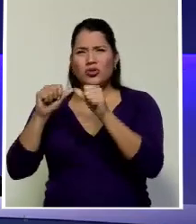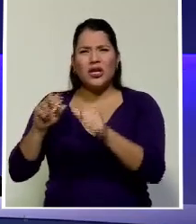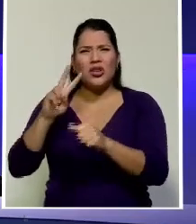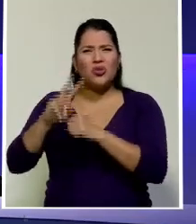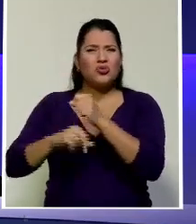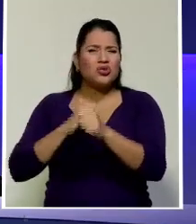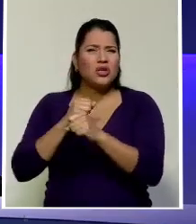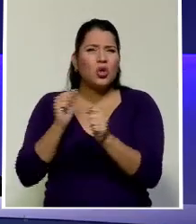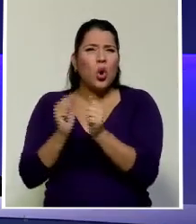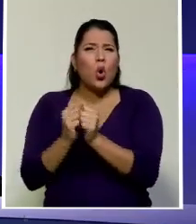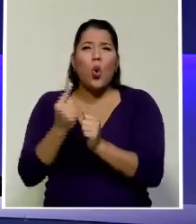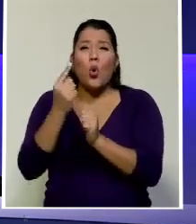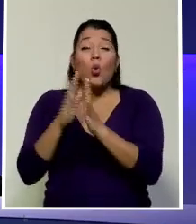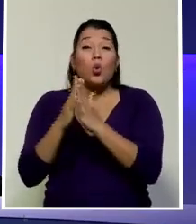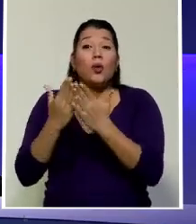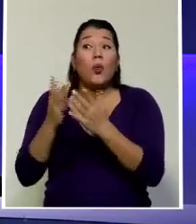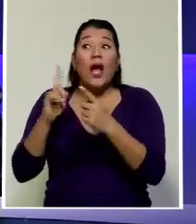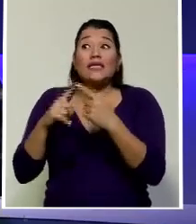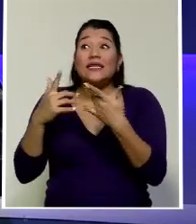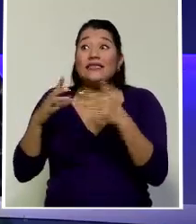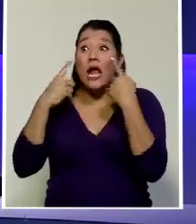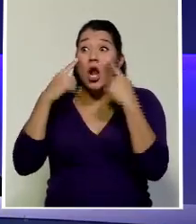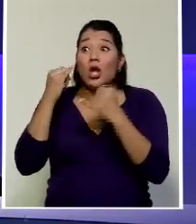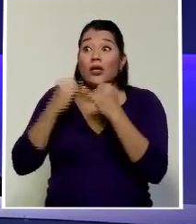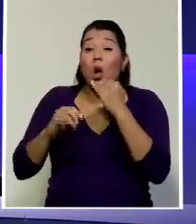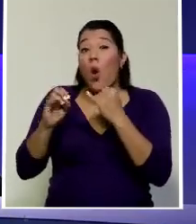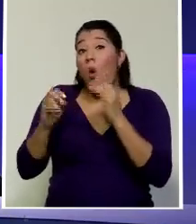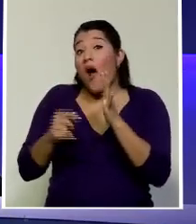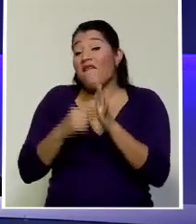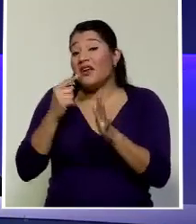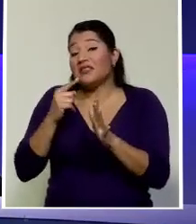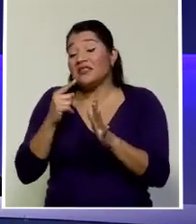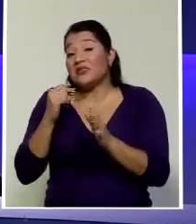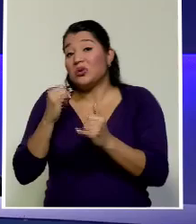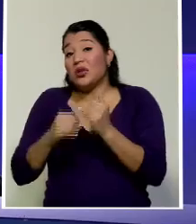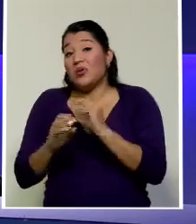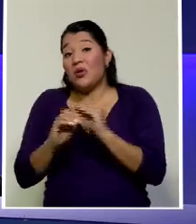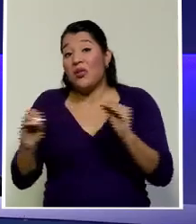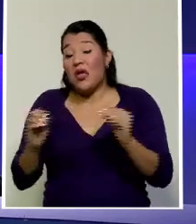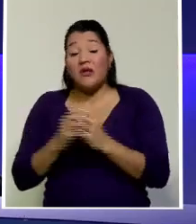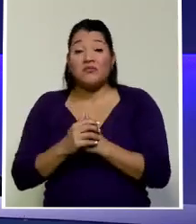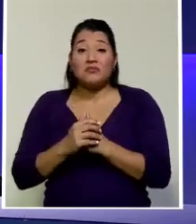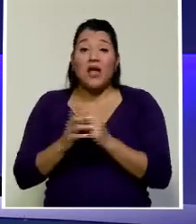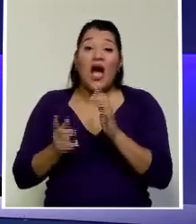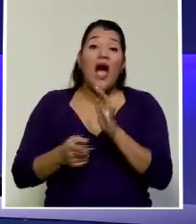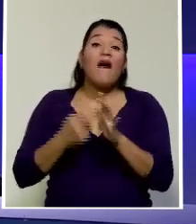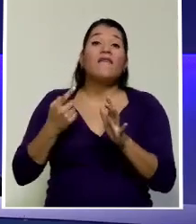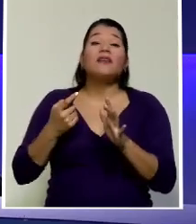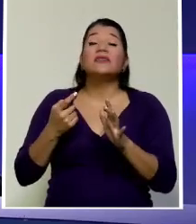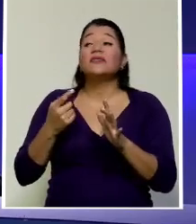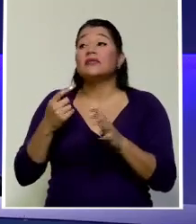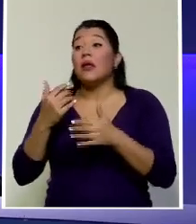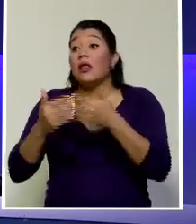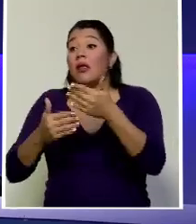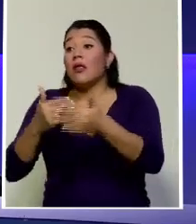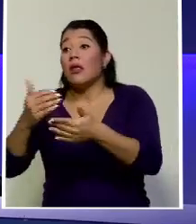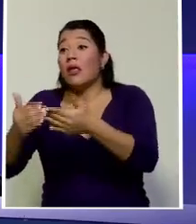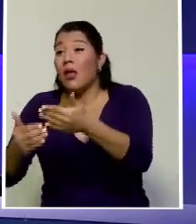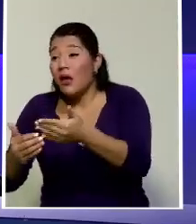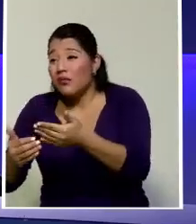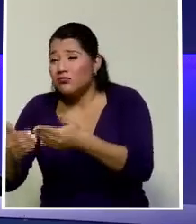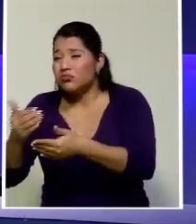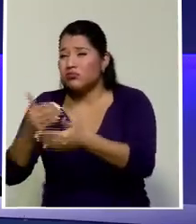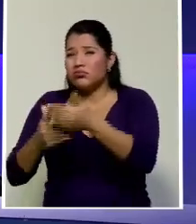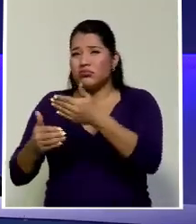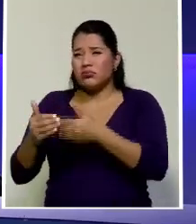texto, hasta que llego a algo o hasta que no llego a nada, porque a veces los textos no llegan a nada y uno comienza, retoma pedazos y vas armando una obra